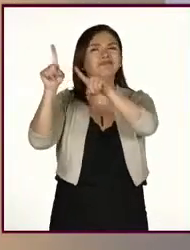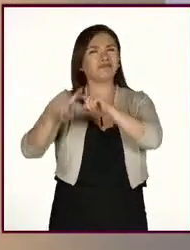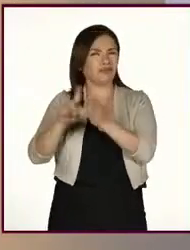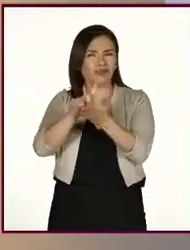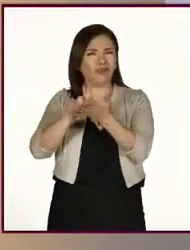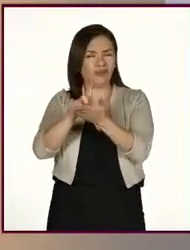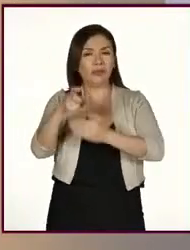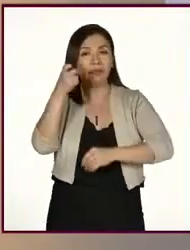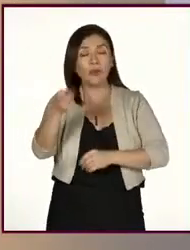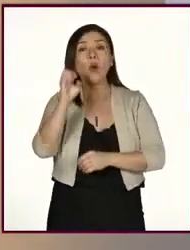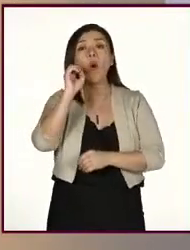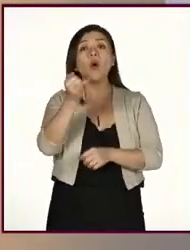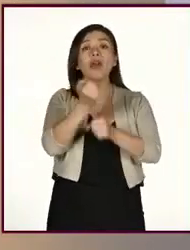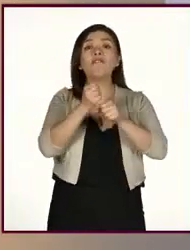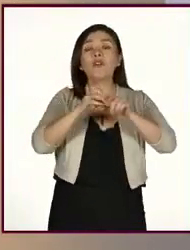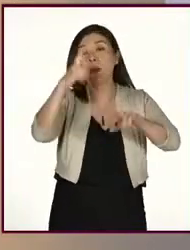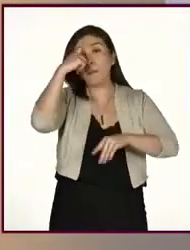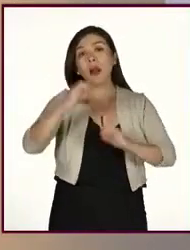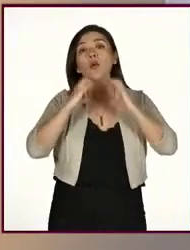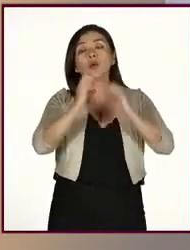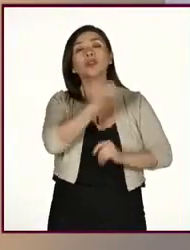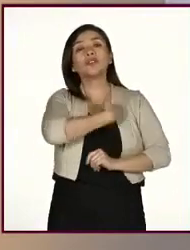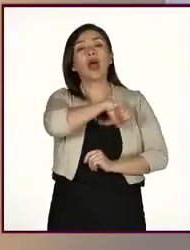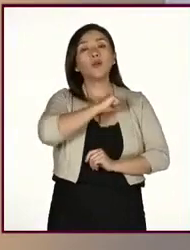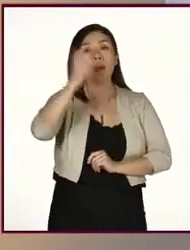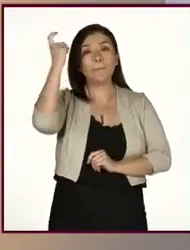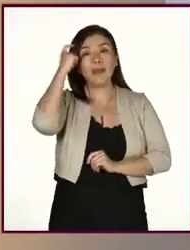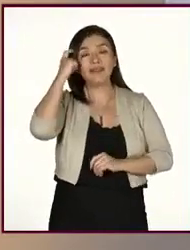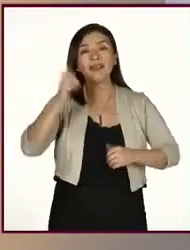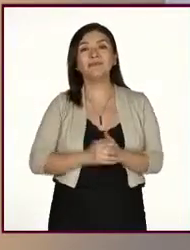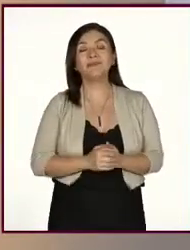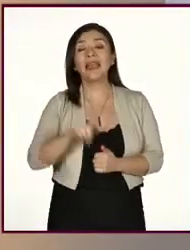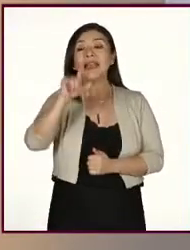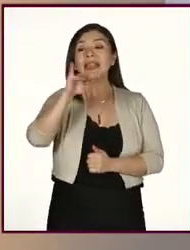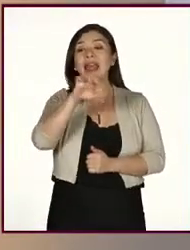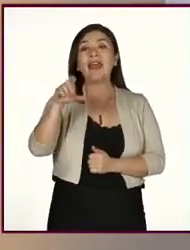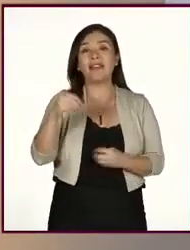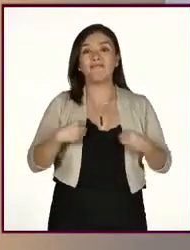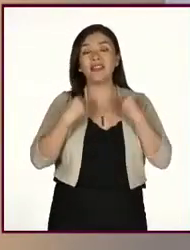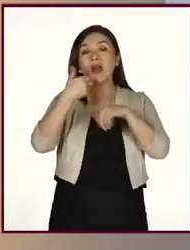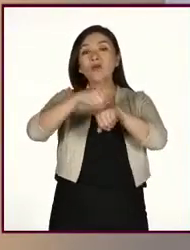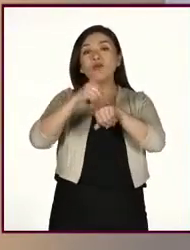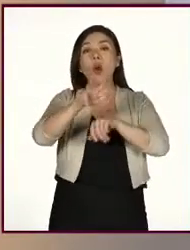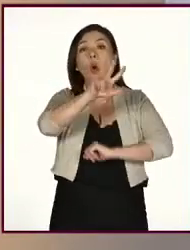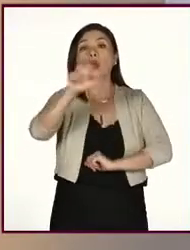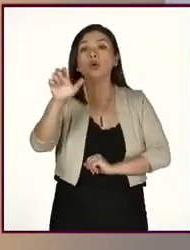así como información relacionada con el cuidado de la salud mental. La línea de la vida